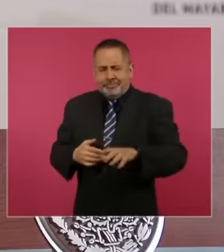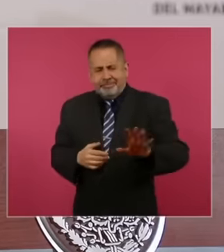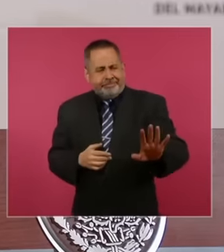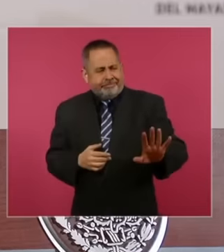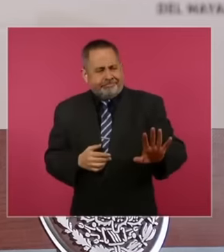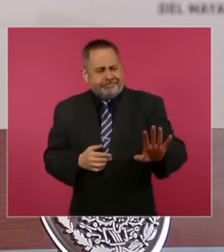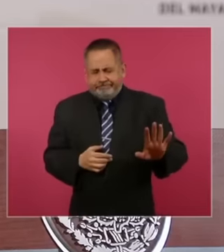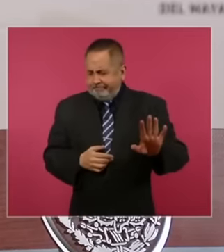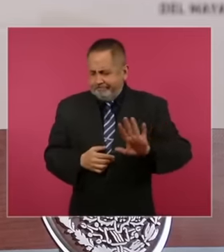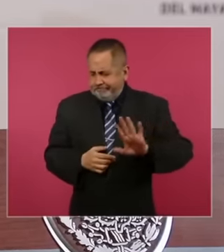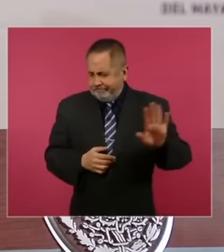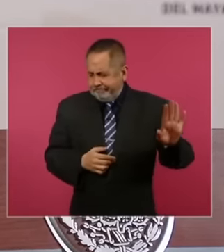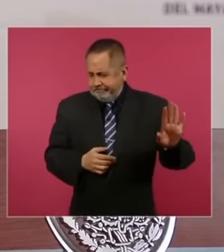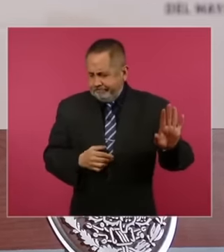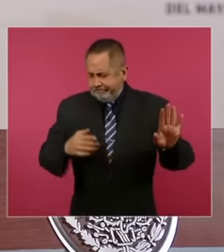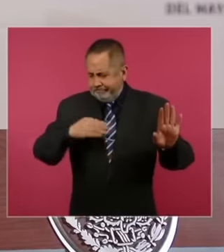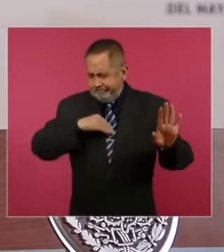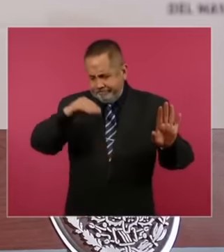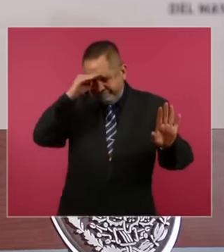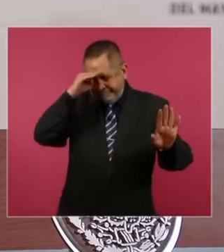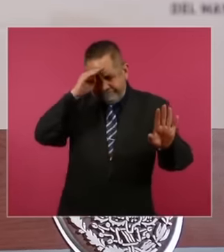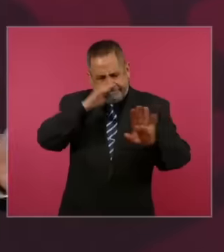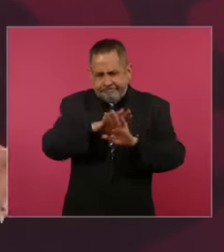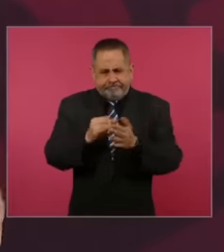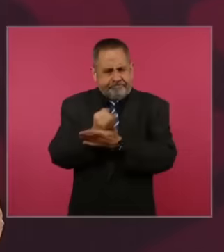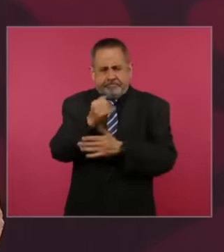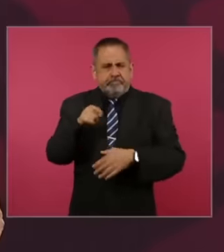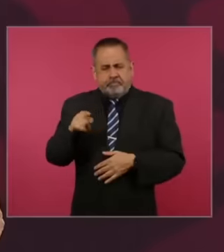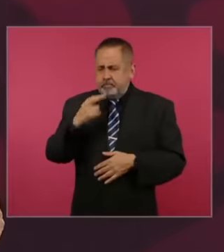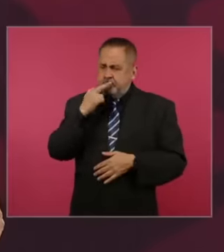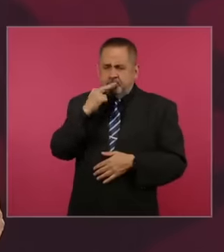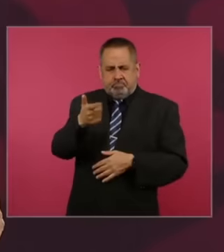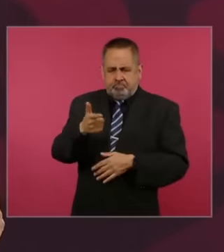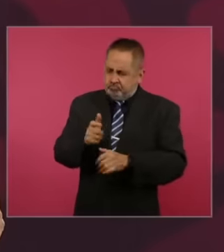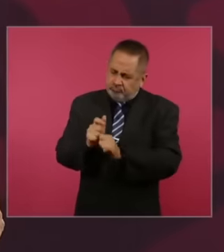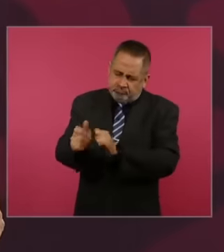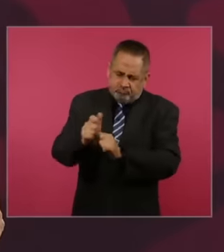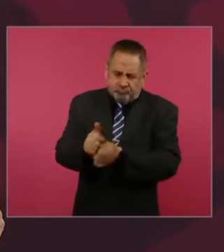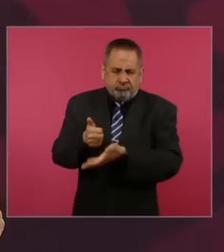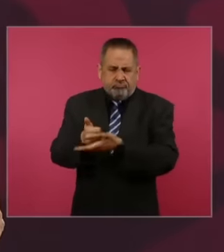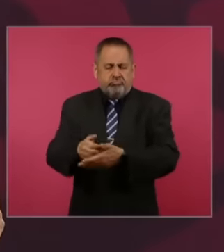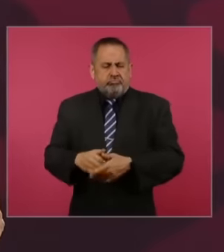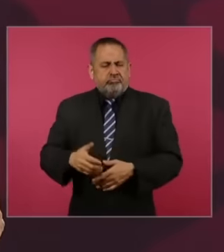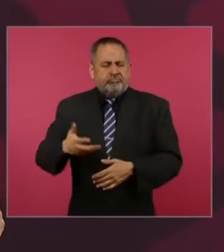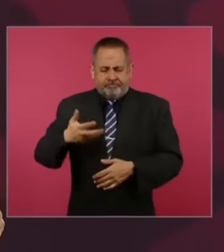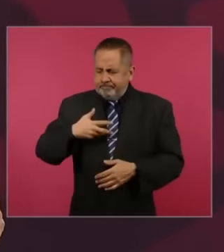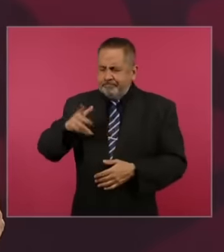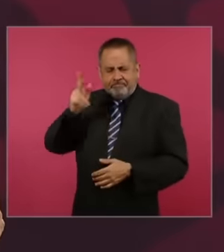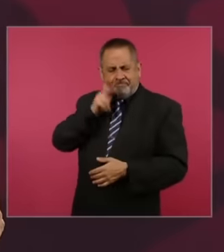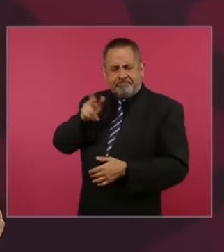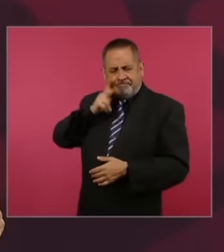Pero nosotros consideramos que es lo mejor. Tenemos probado